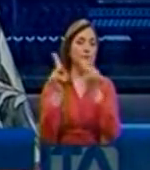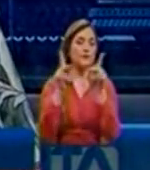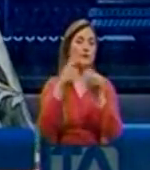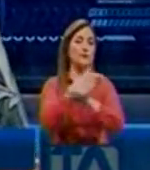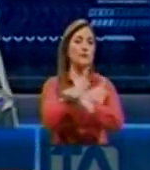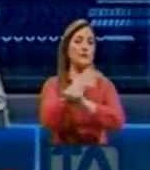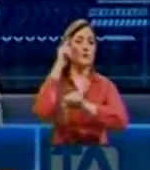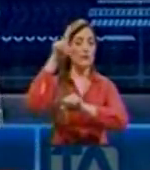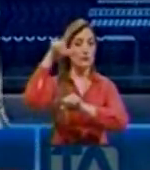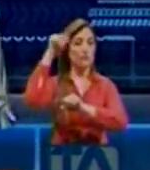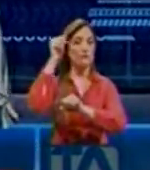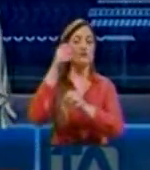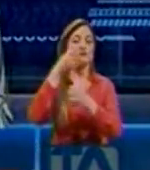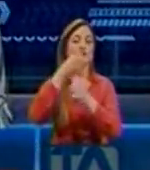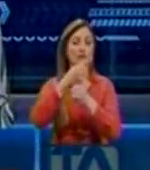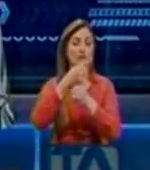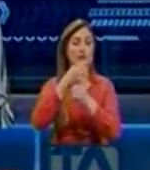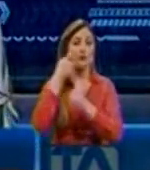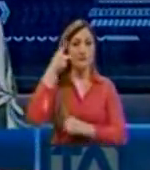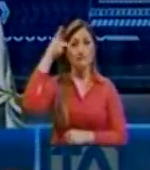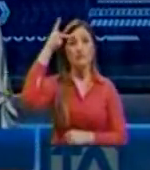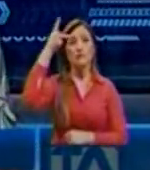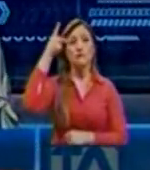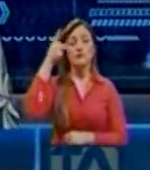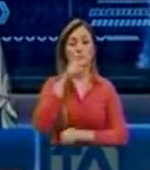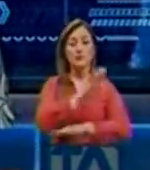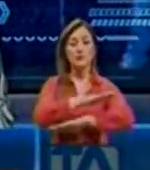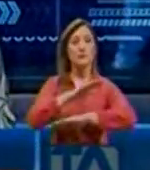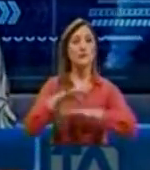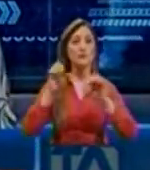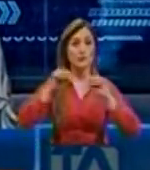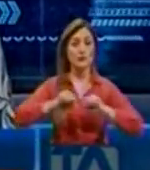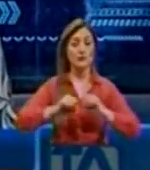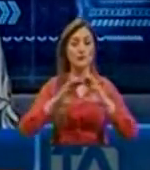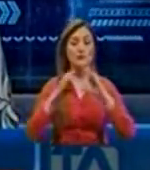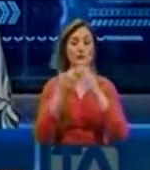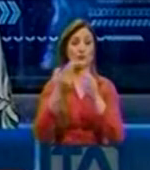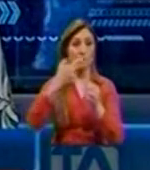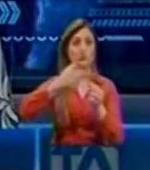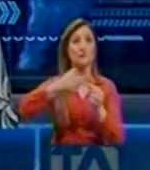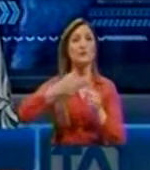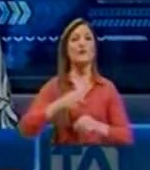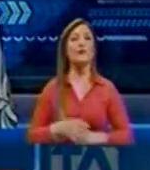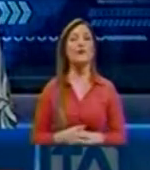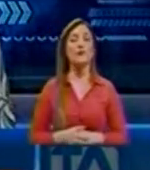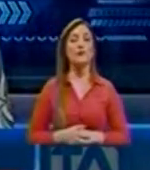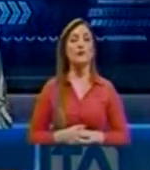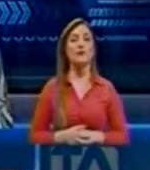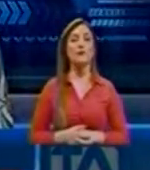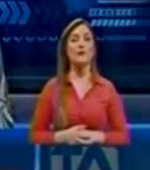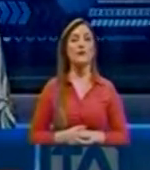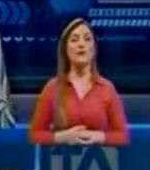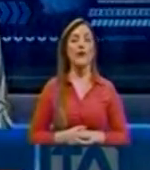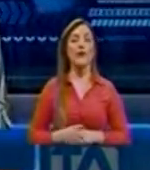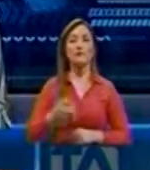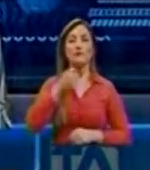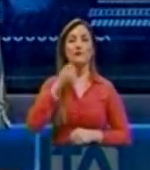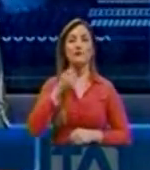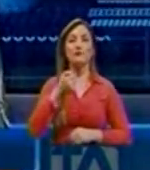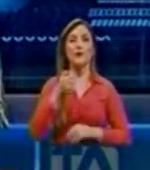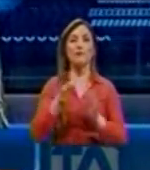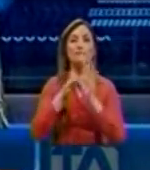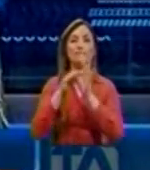el gobierno quiere brindar más seguridad a los padres para que los alumnos retomen las clases presenciales. Natalie Jiménez está en el